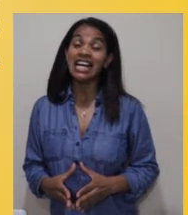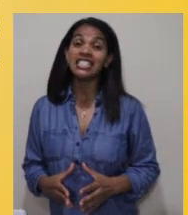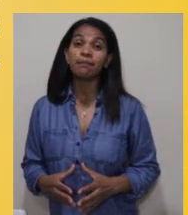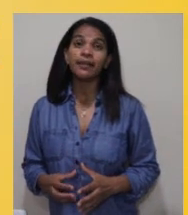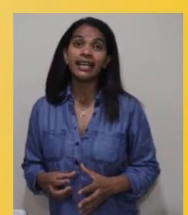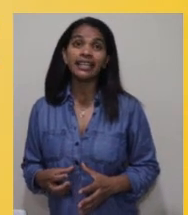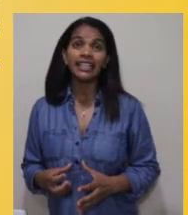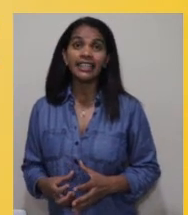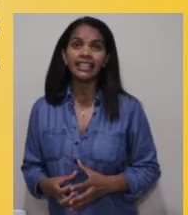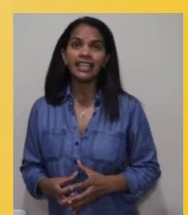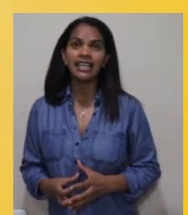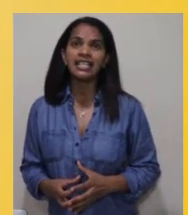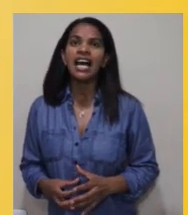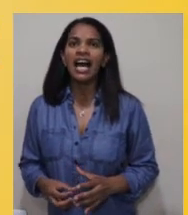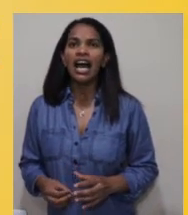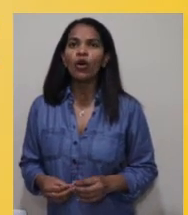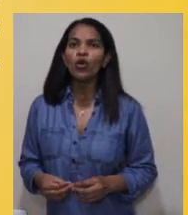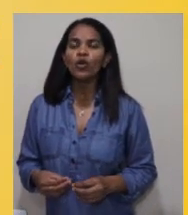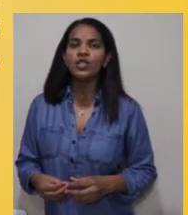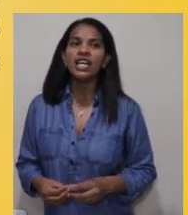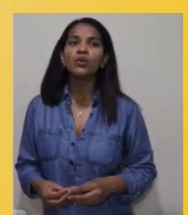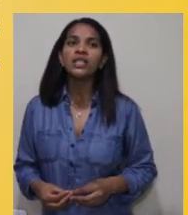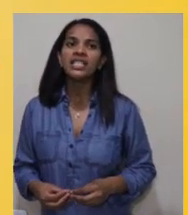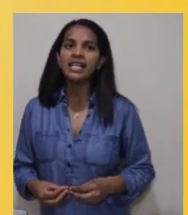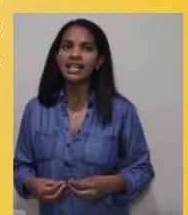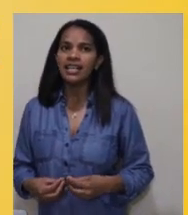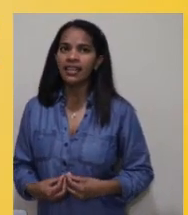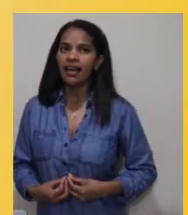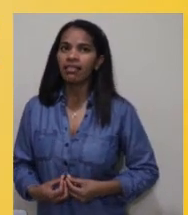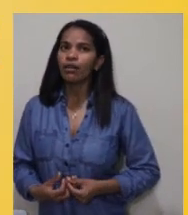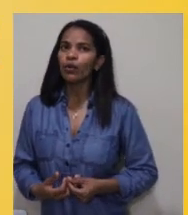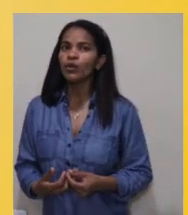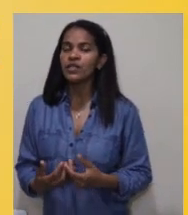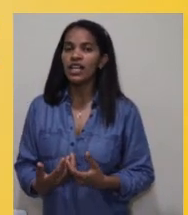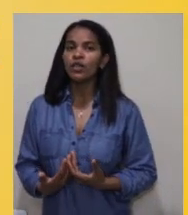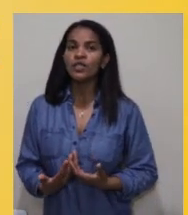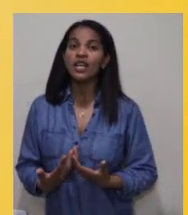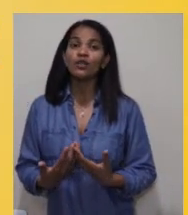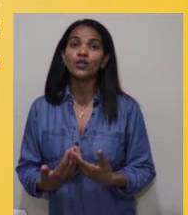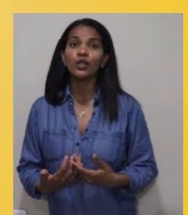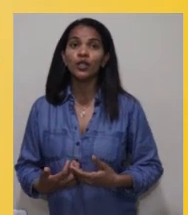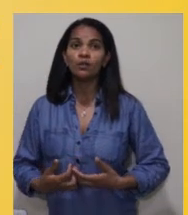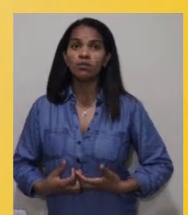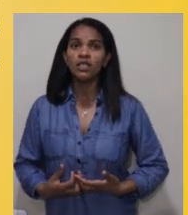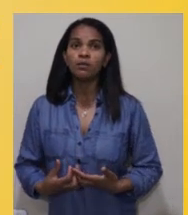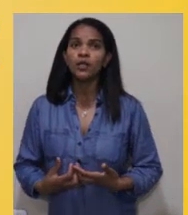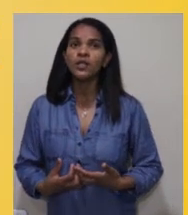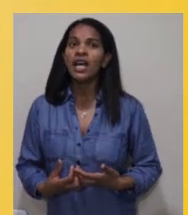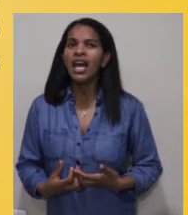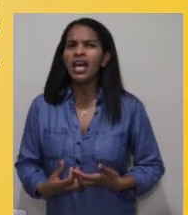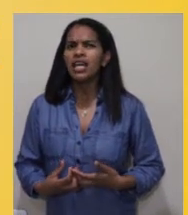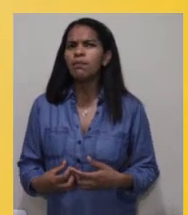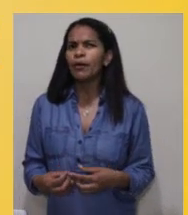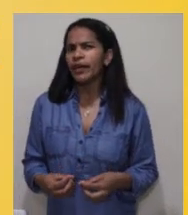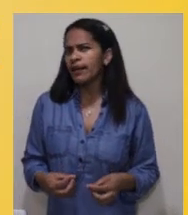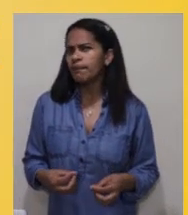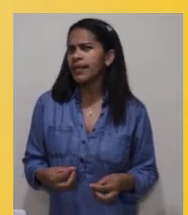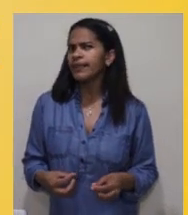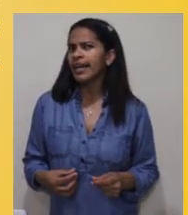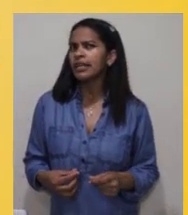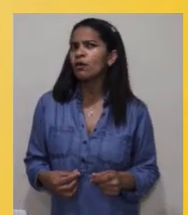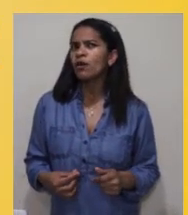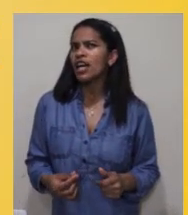errores, aceptar críticas, a conocer nuestra realidad, conocernos a nosotros mismos y